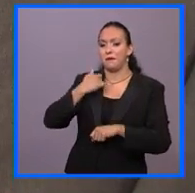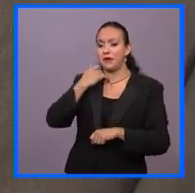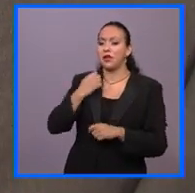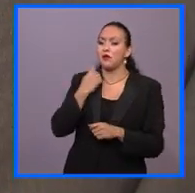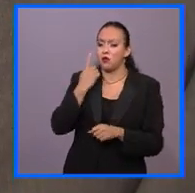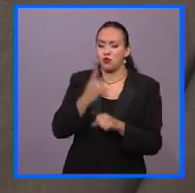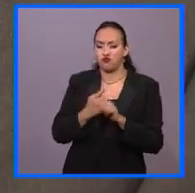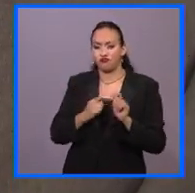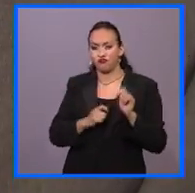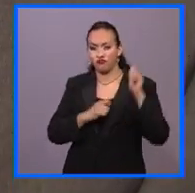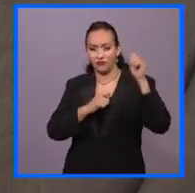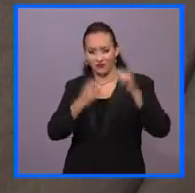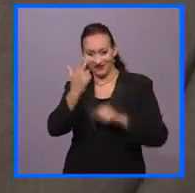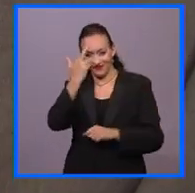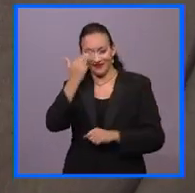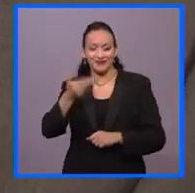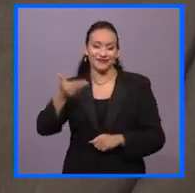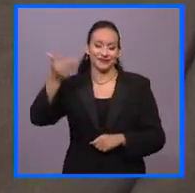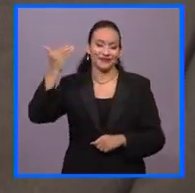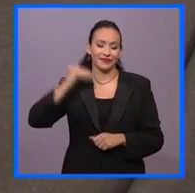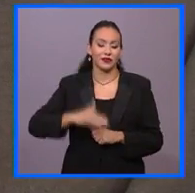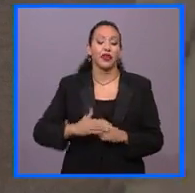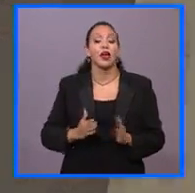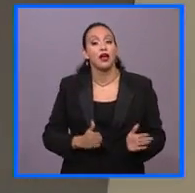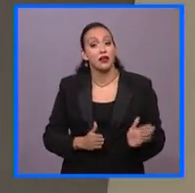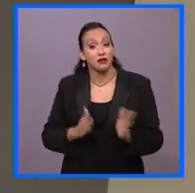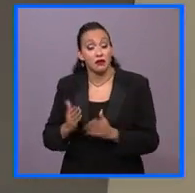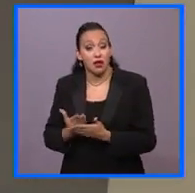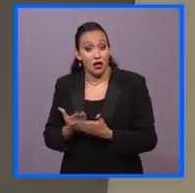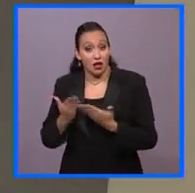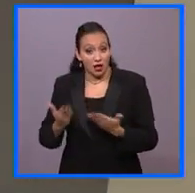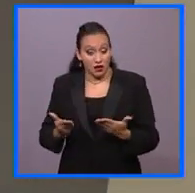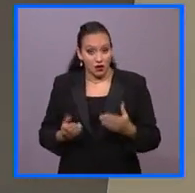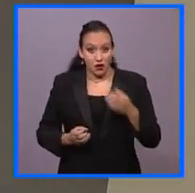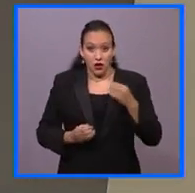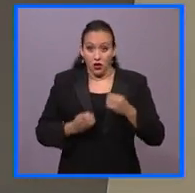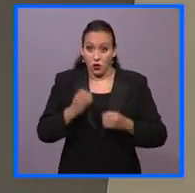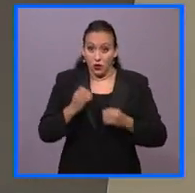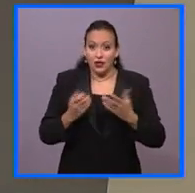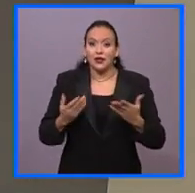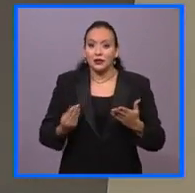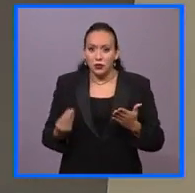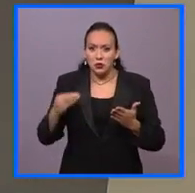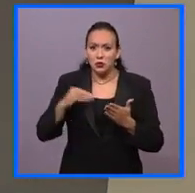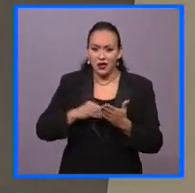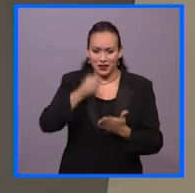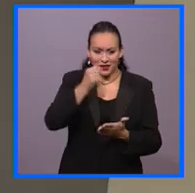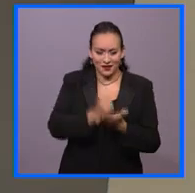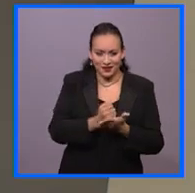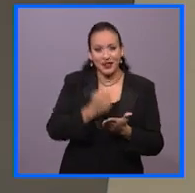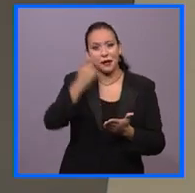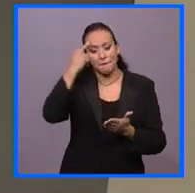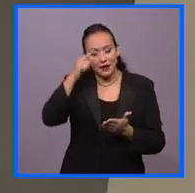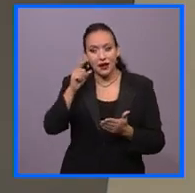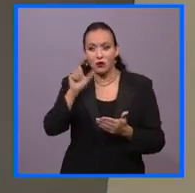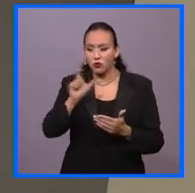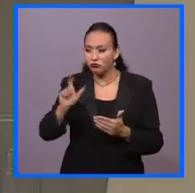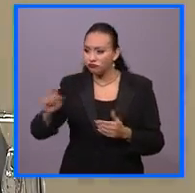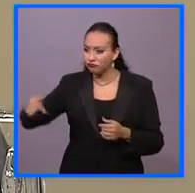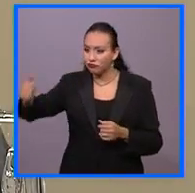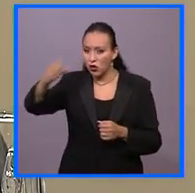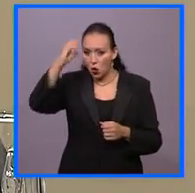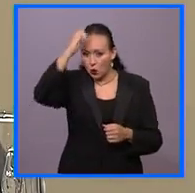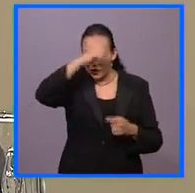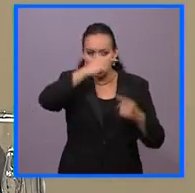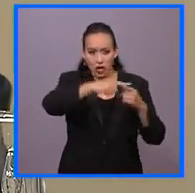En este marco indicaron que todo operador jurídico tiene la posibilidad de crear precedente al llegar a un determinado criterio y por